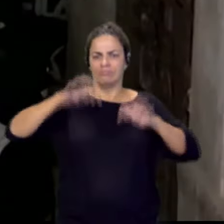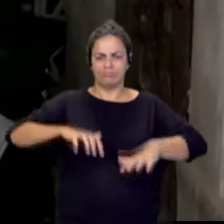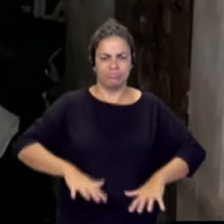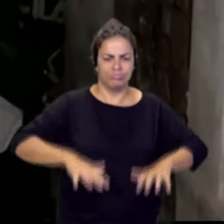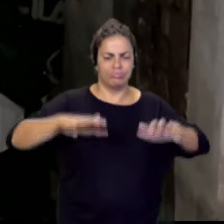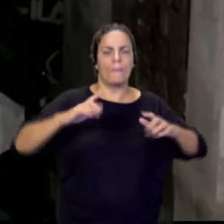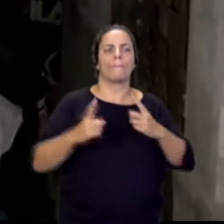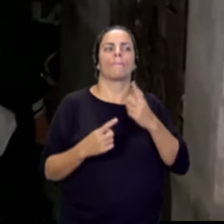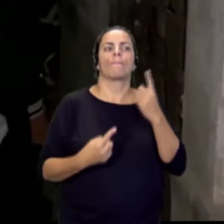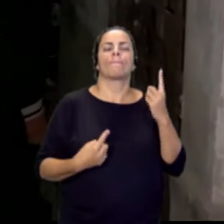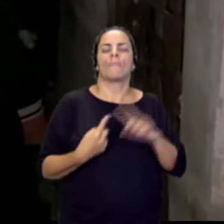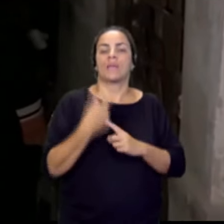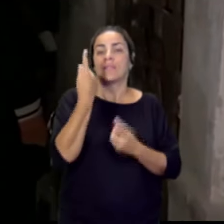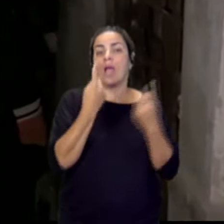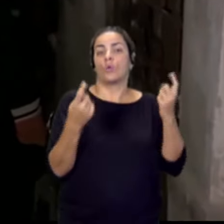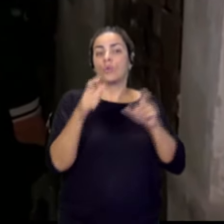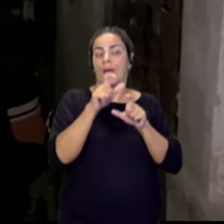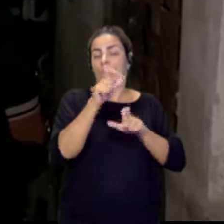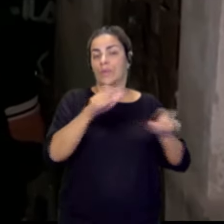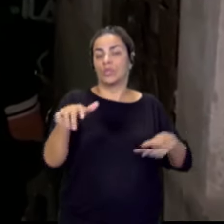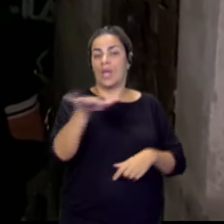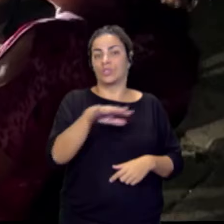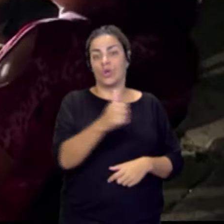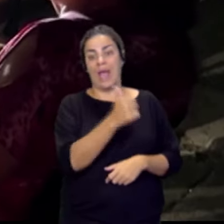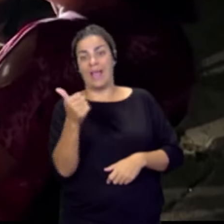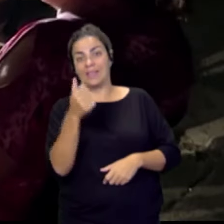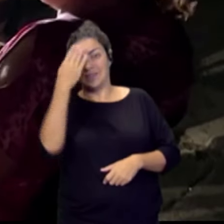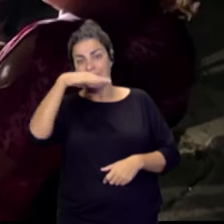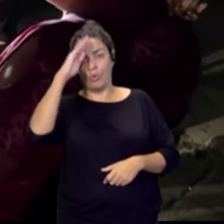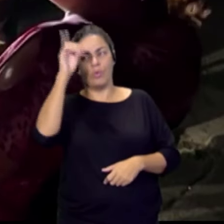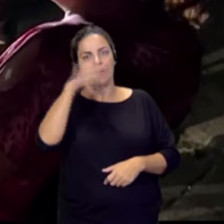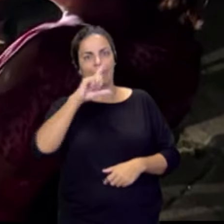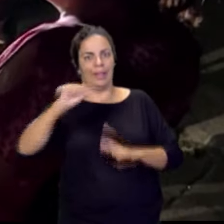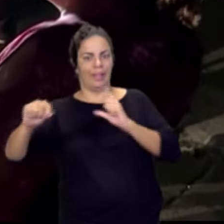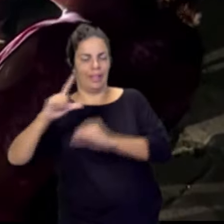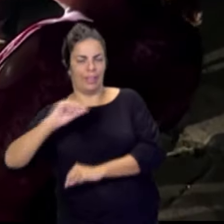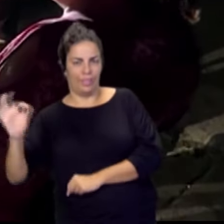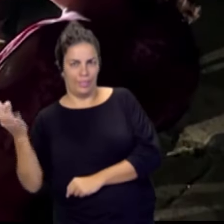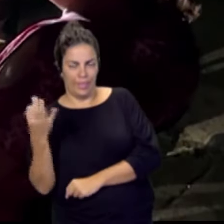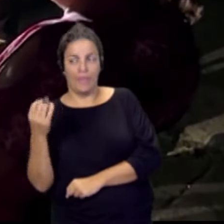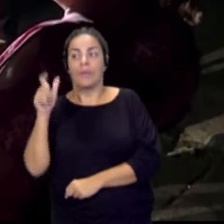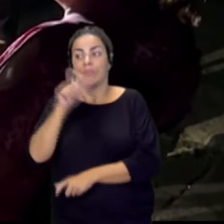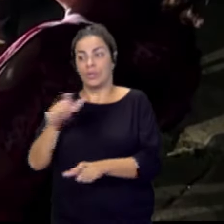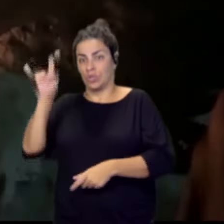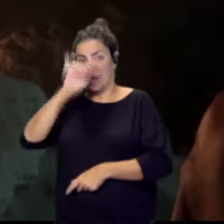población en el este de Cuba. Varios canarios que están allí nos cuentan cómo lo han vivido.